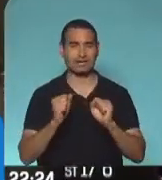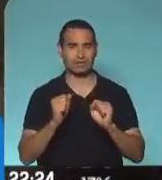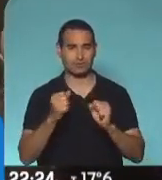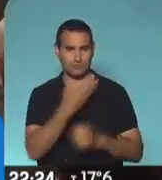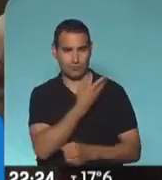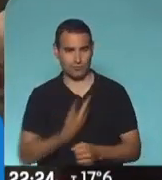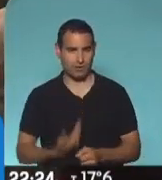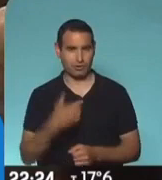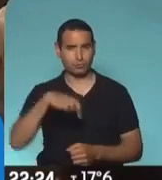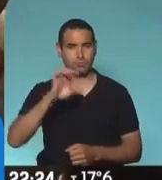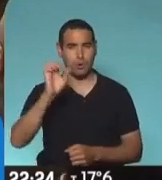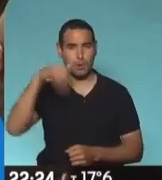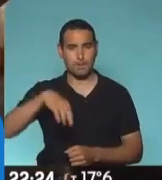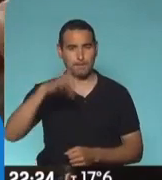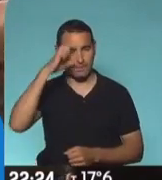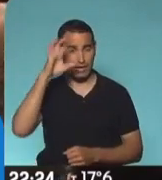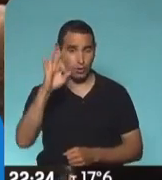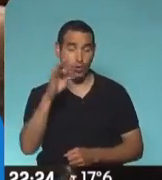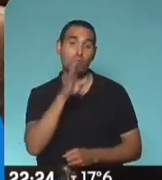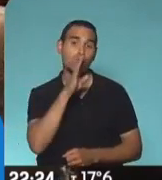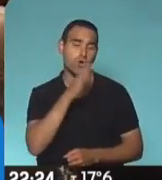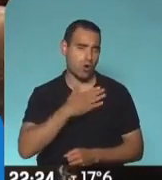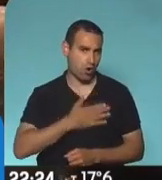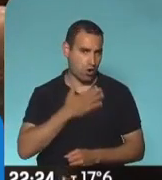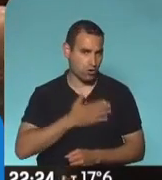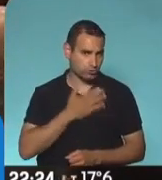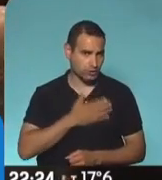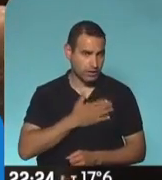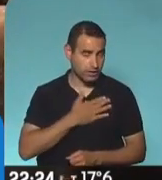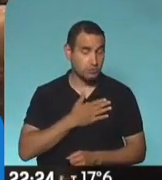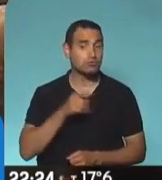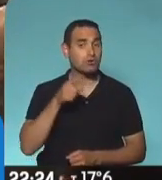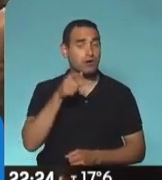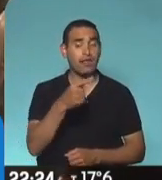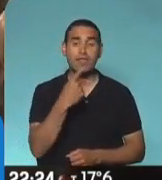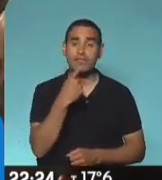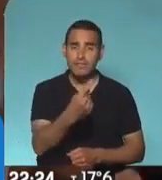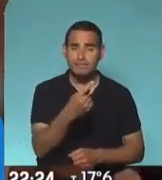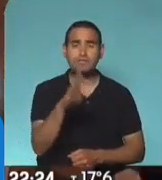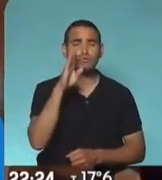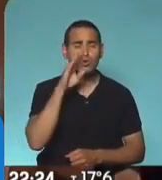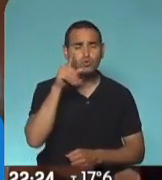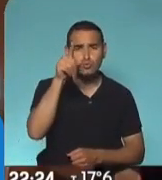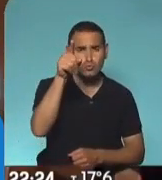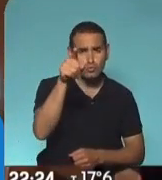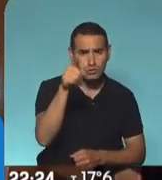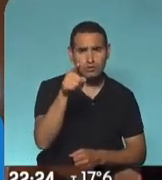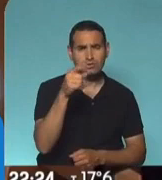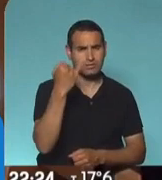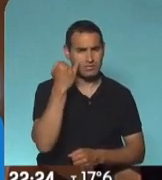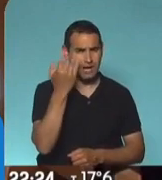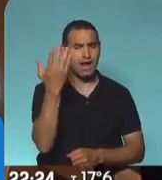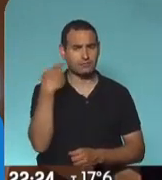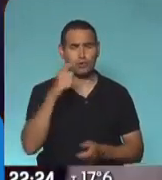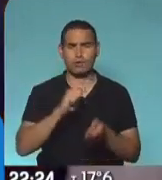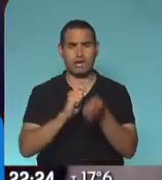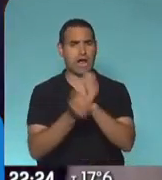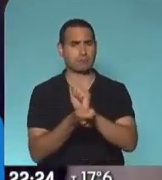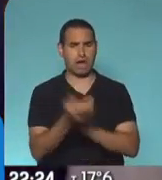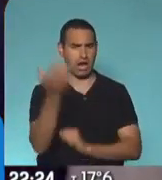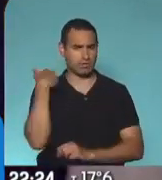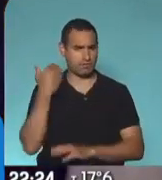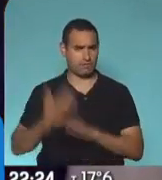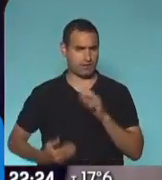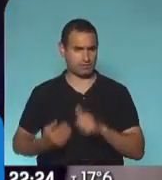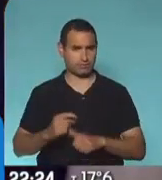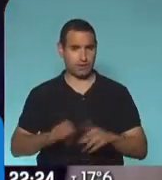Pompeo para regocijo del gobierno de Israel, que no perdió la oportunidad de afirmar que Estados Unidos había corregido así un error